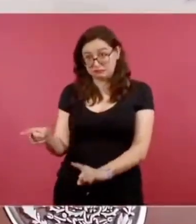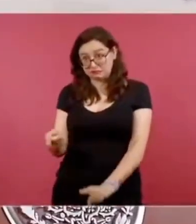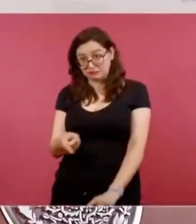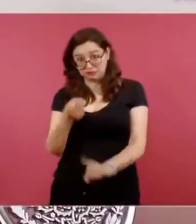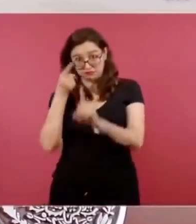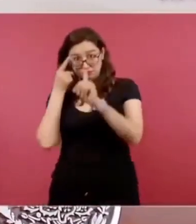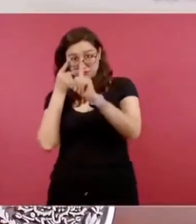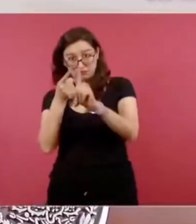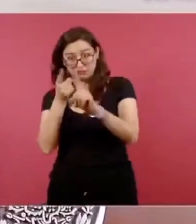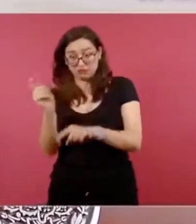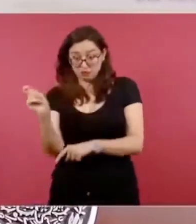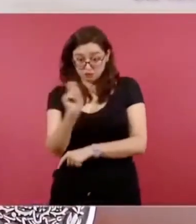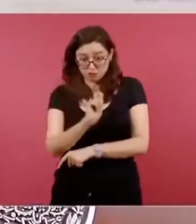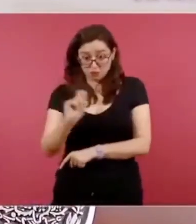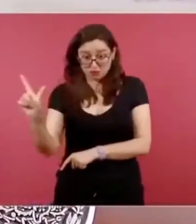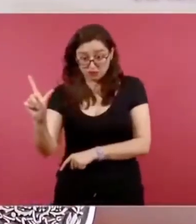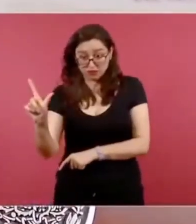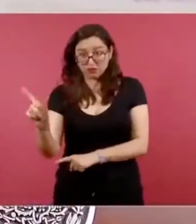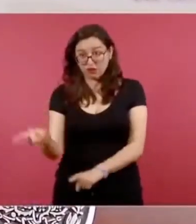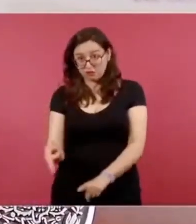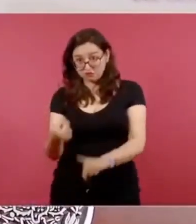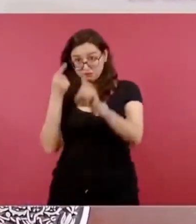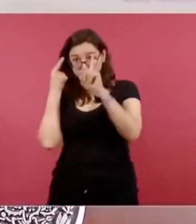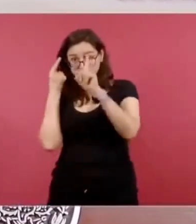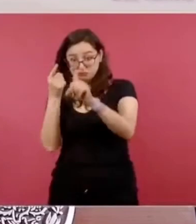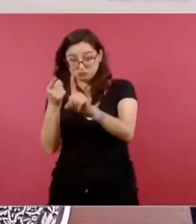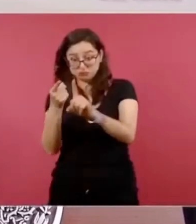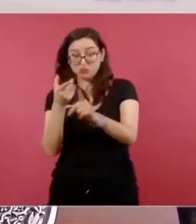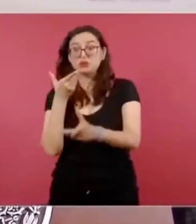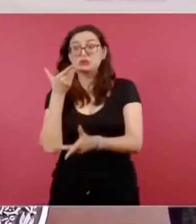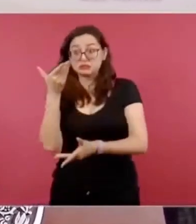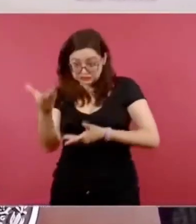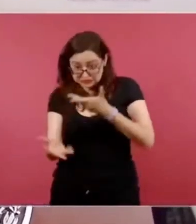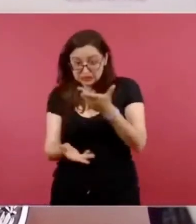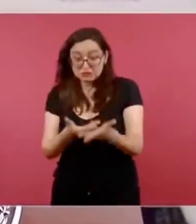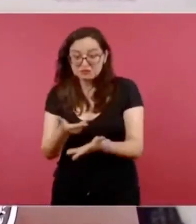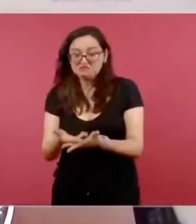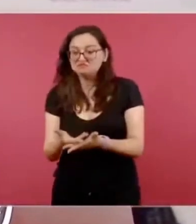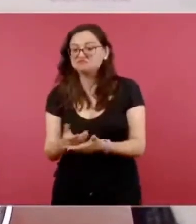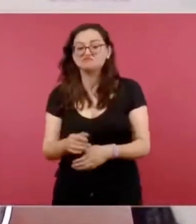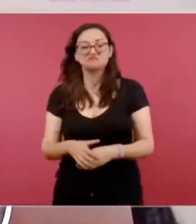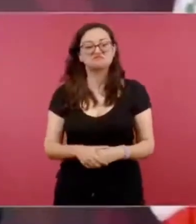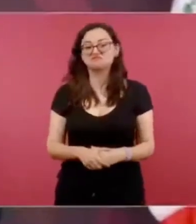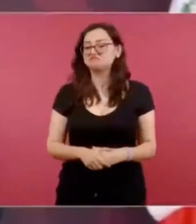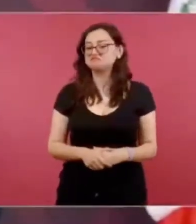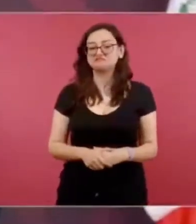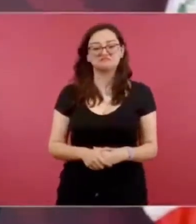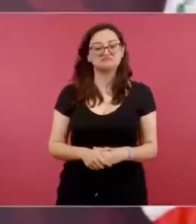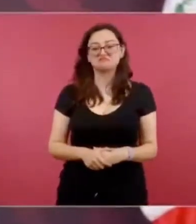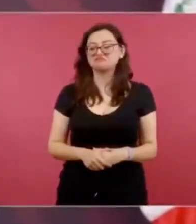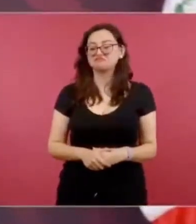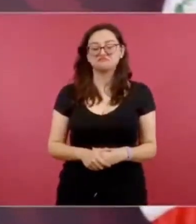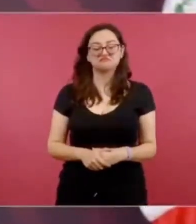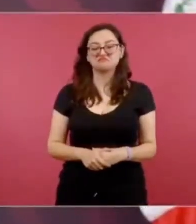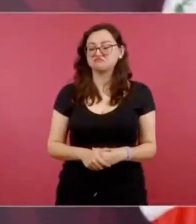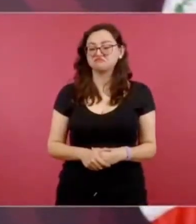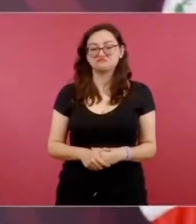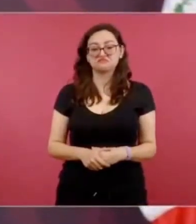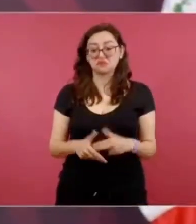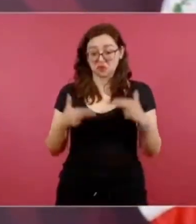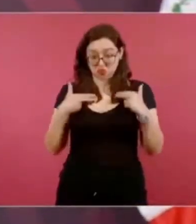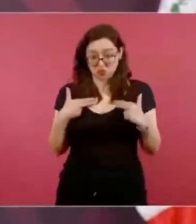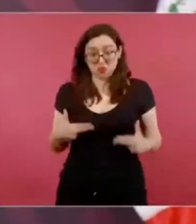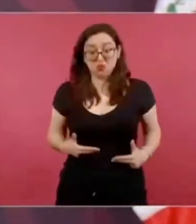profesional y sobre todo para ser servidor público: el humanismo,